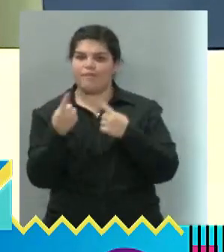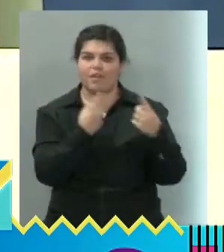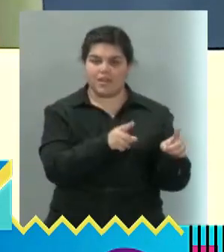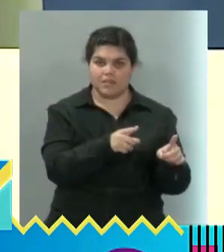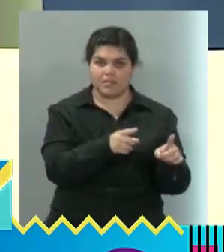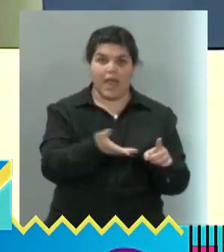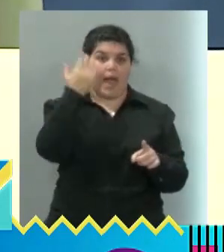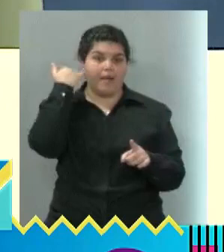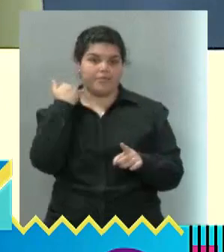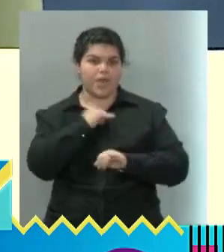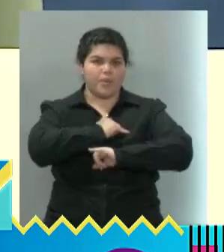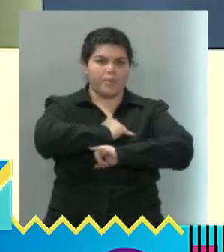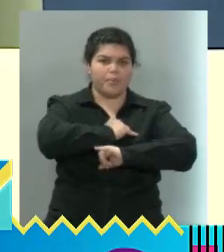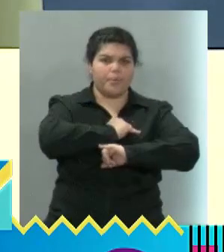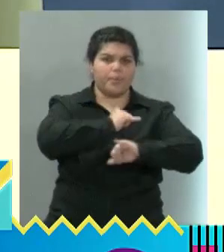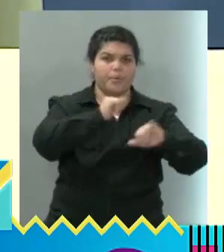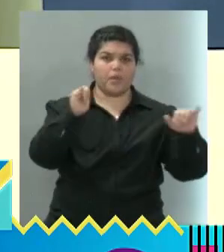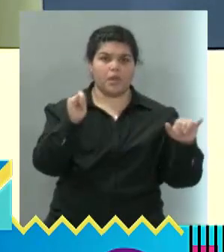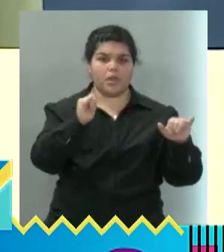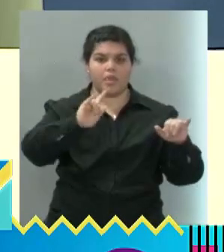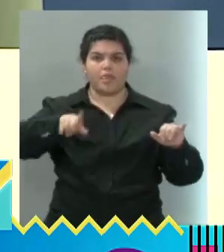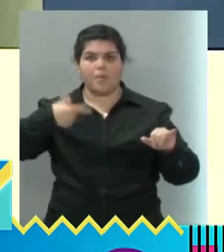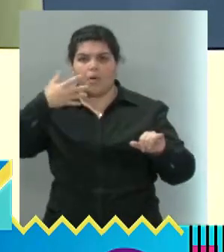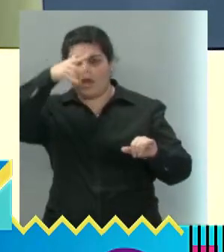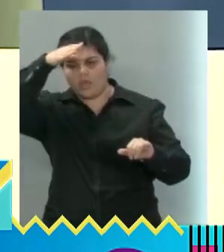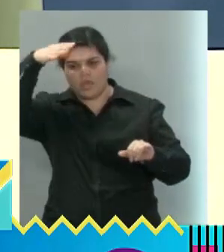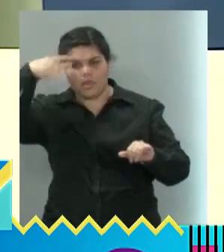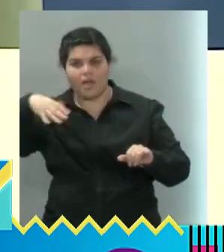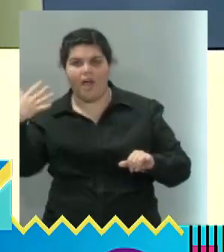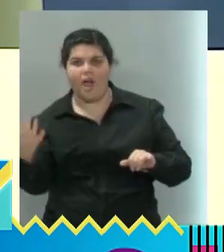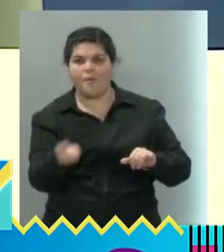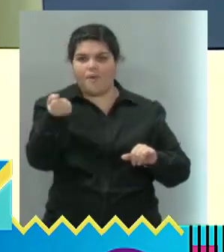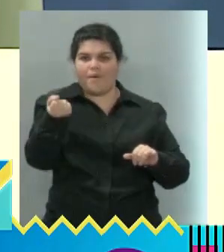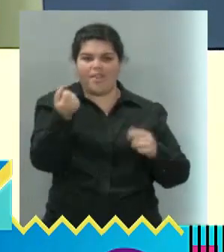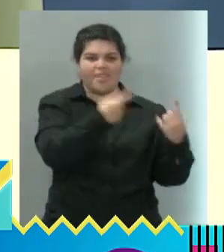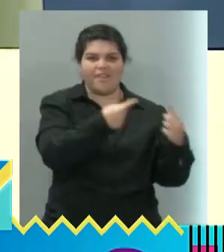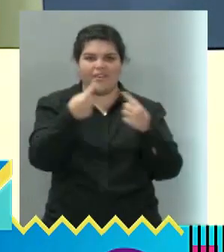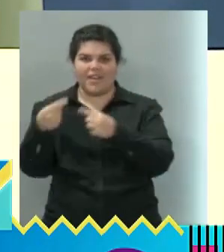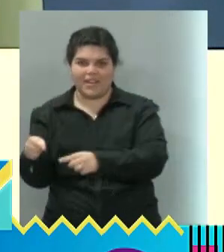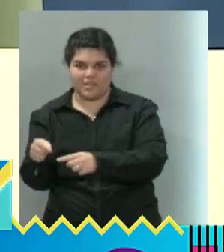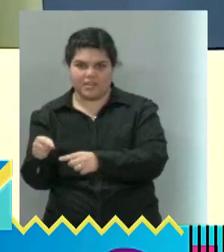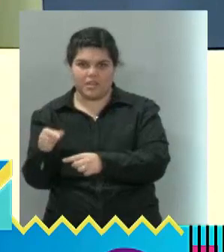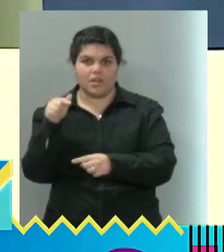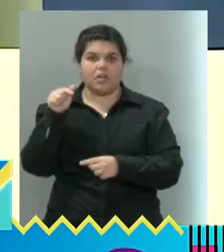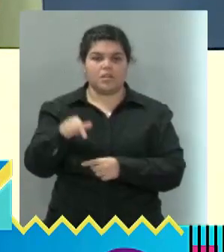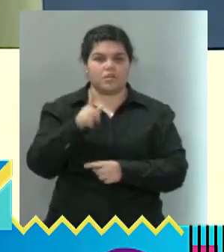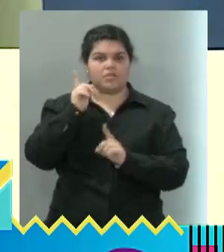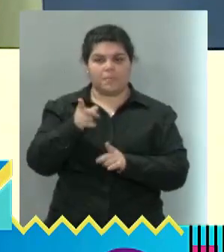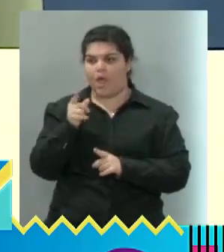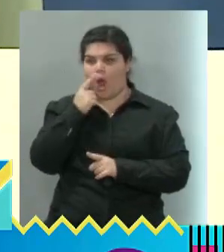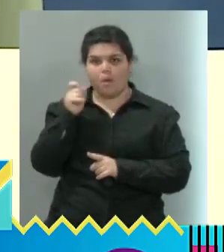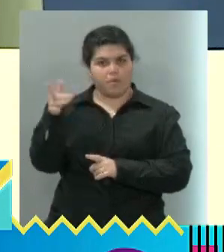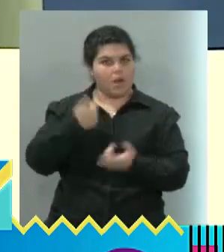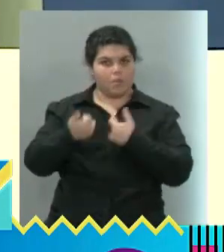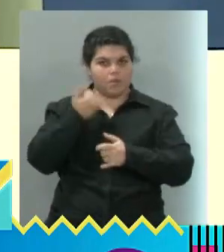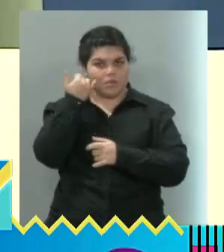se proclamó y se obtuvo fehacientemente, de modo tal que había dos cuestiones que también él las mencionó.